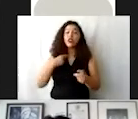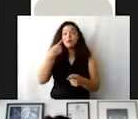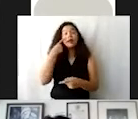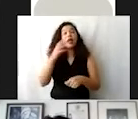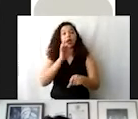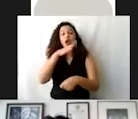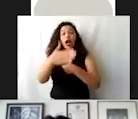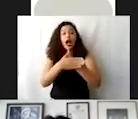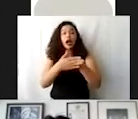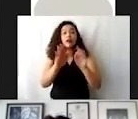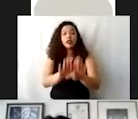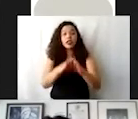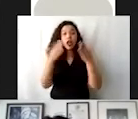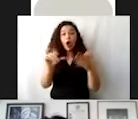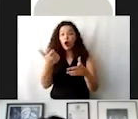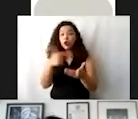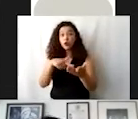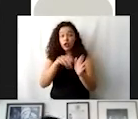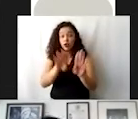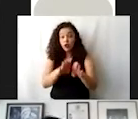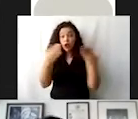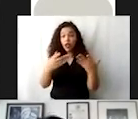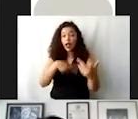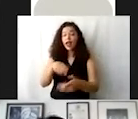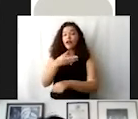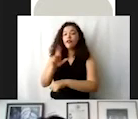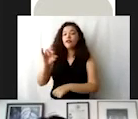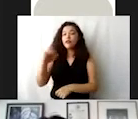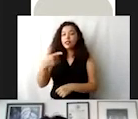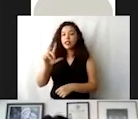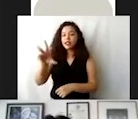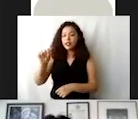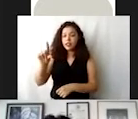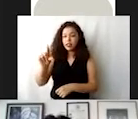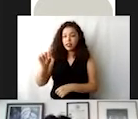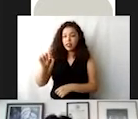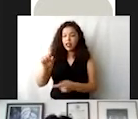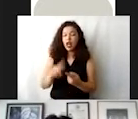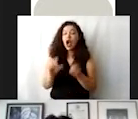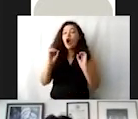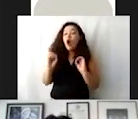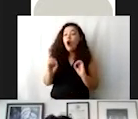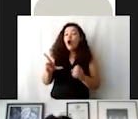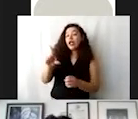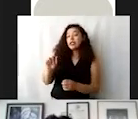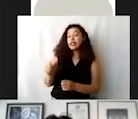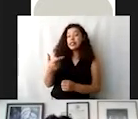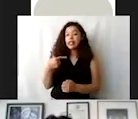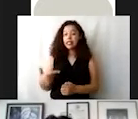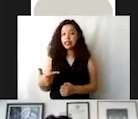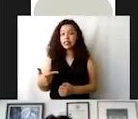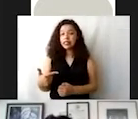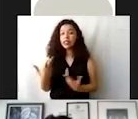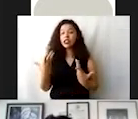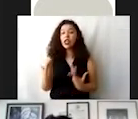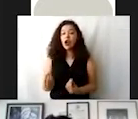trámite 70, ¿sí? O con la ficha de trámite 77 podemos hacer el cierre del